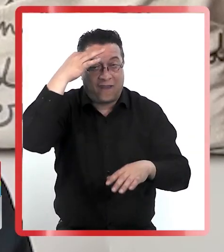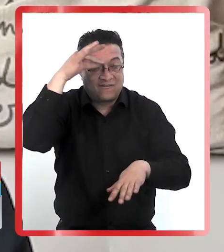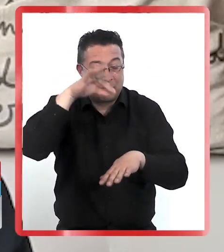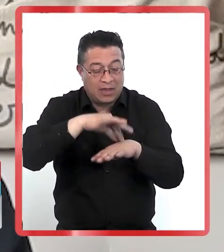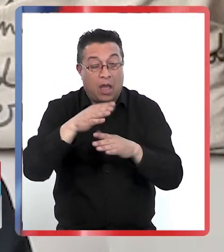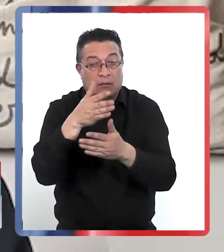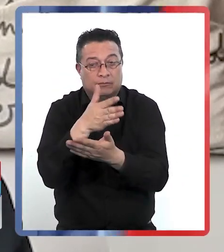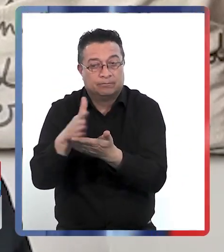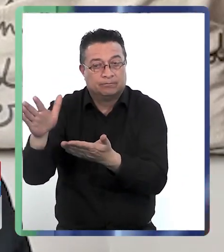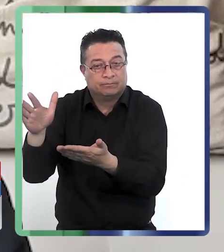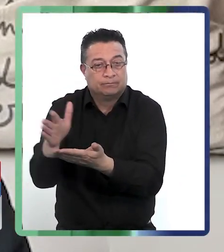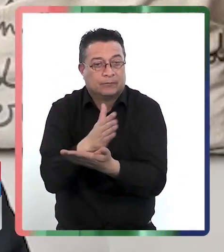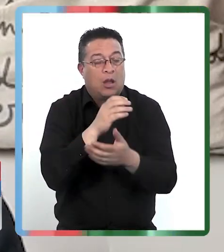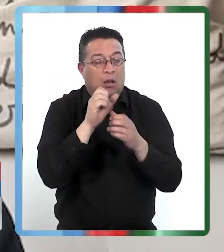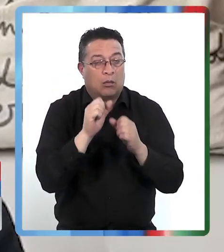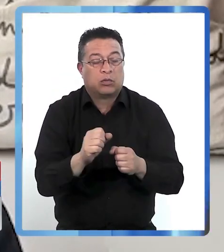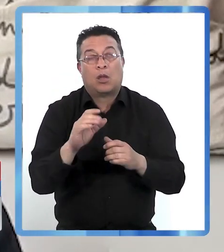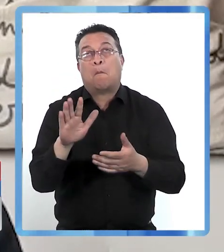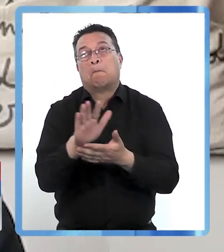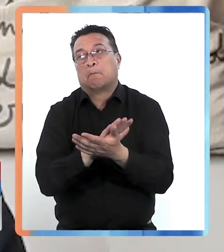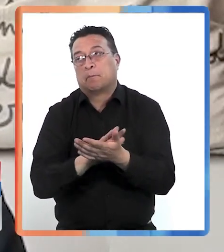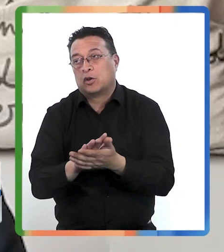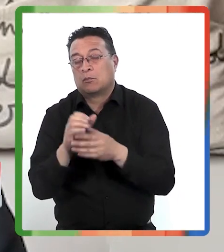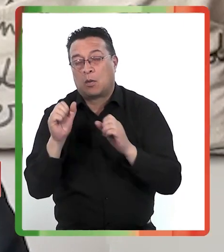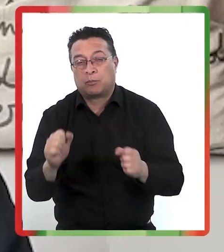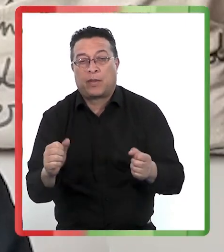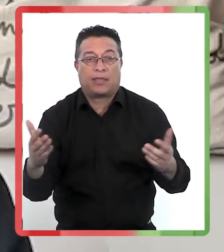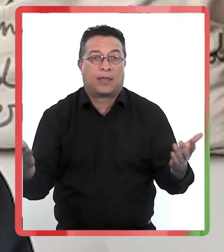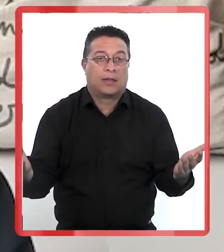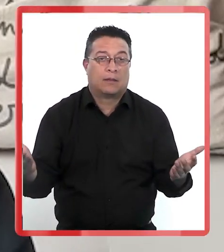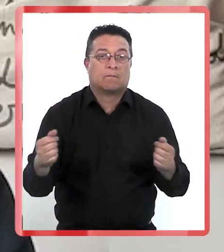de enfermedad, ¿ya? Descartar, por ejemplo, que el paciente tenga